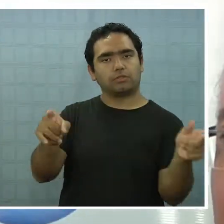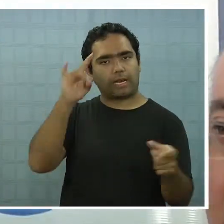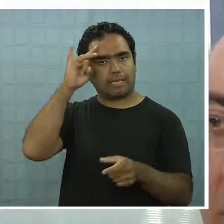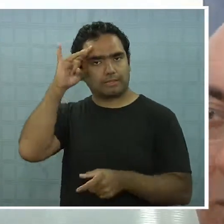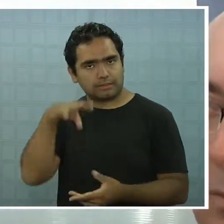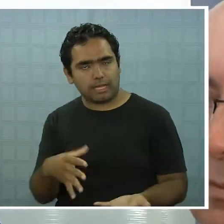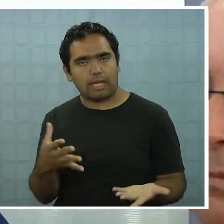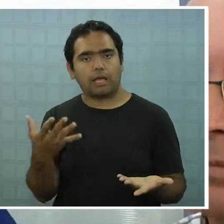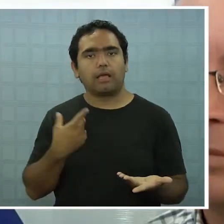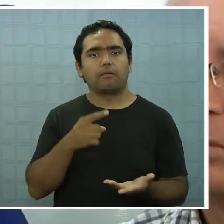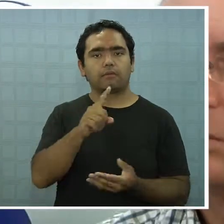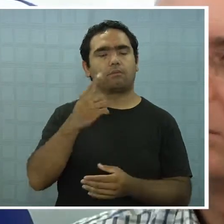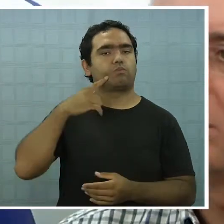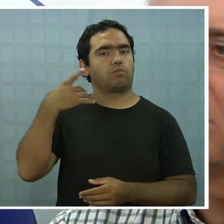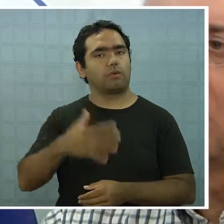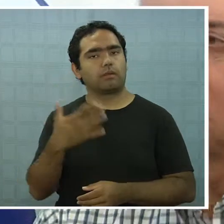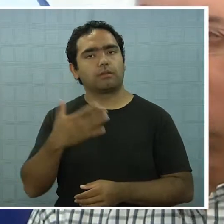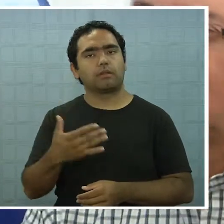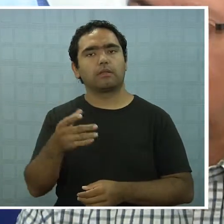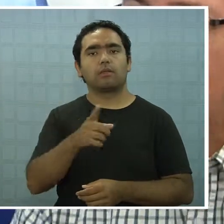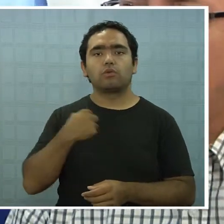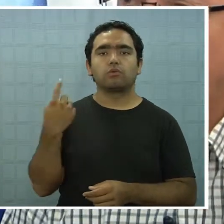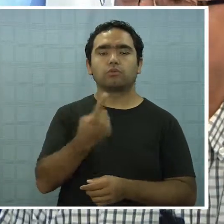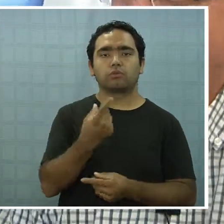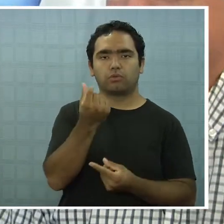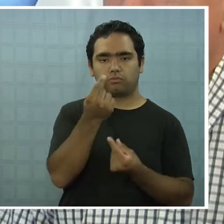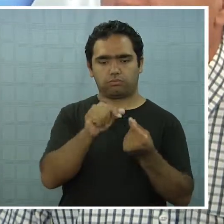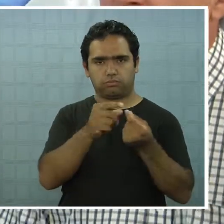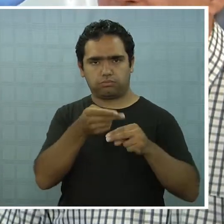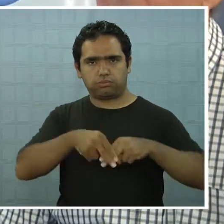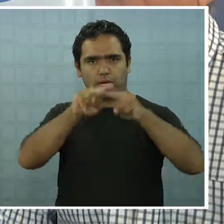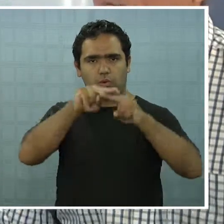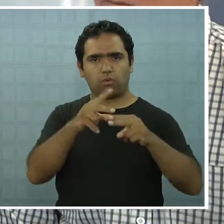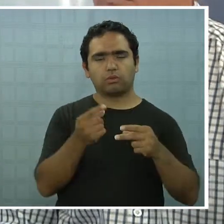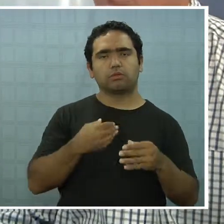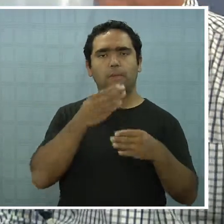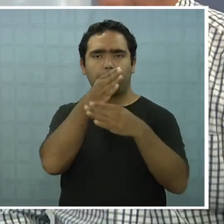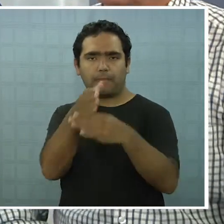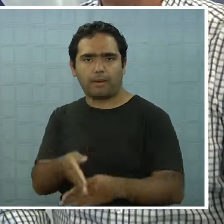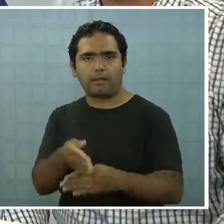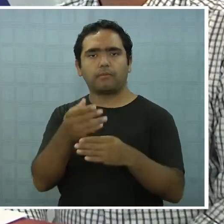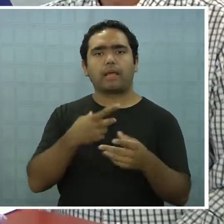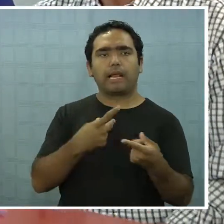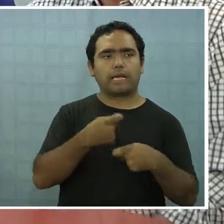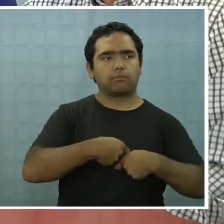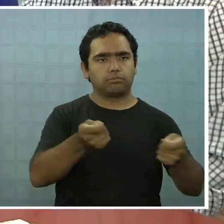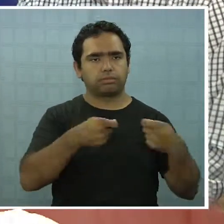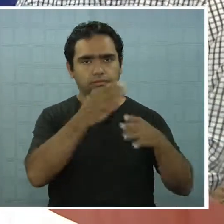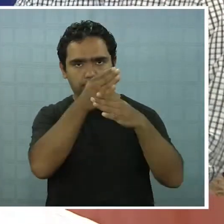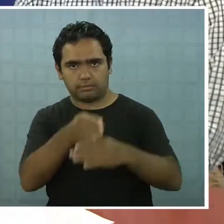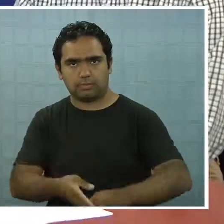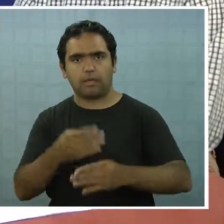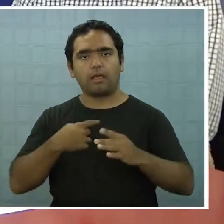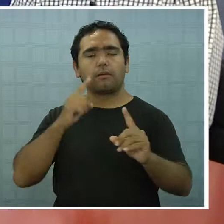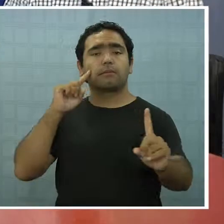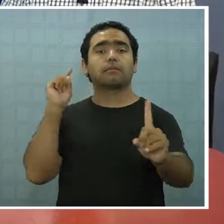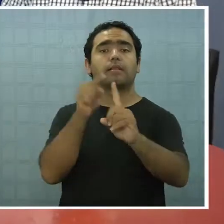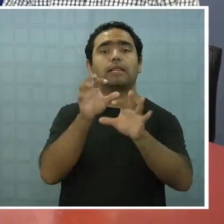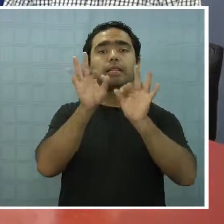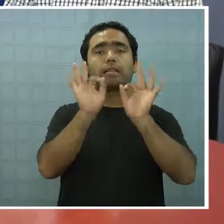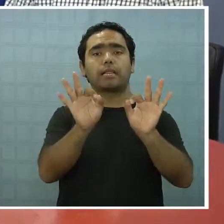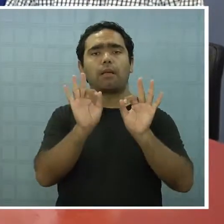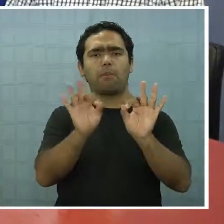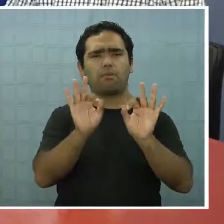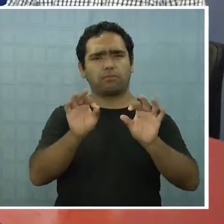perfectamente que era indispensable si queremos generar recursos permanentes para gastos permanentes y fundamentalmente canalizados hacia